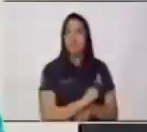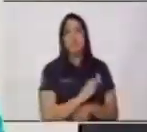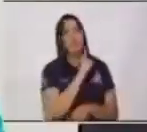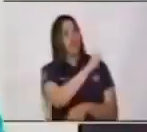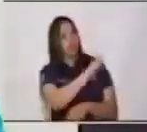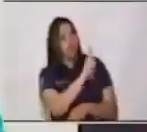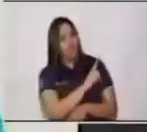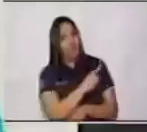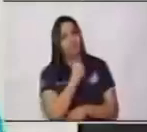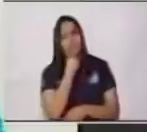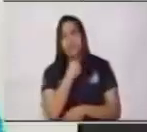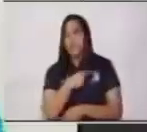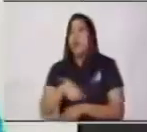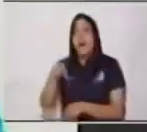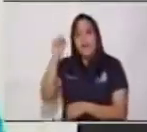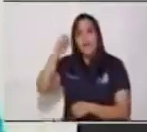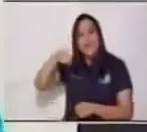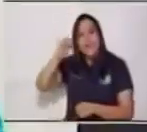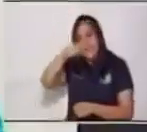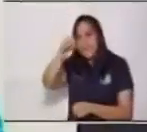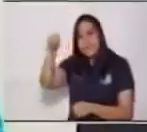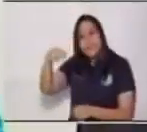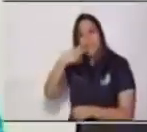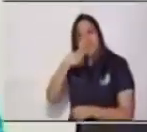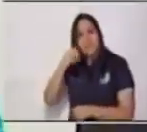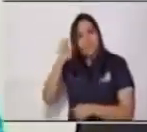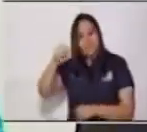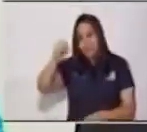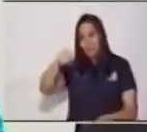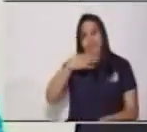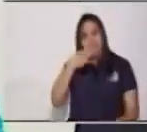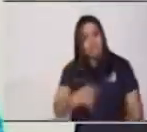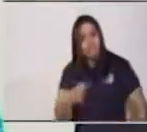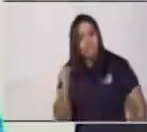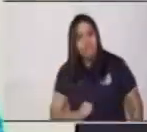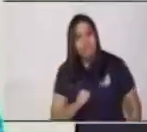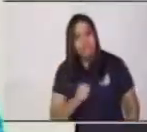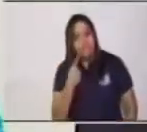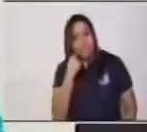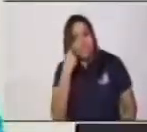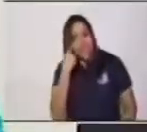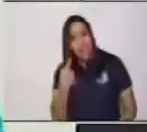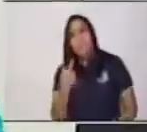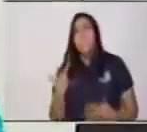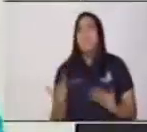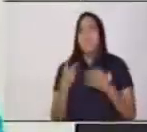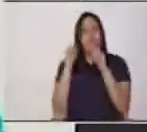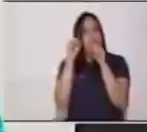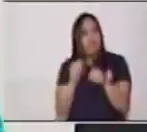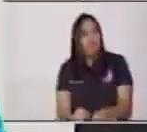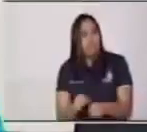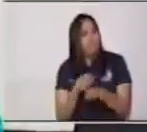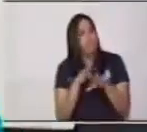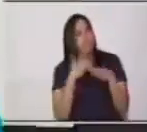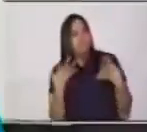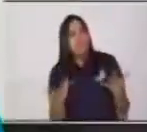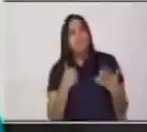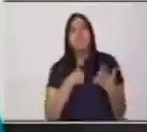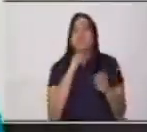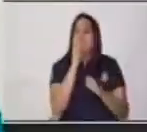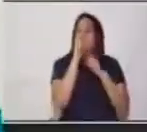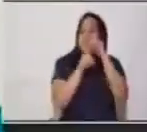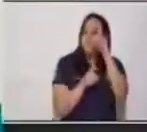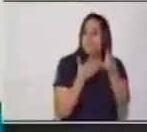Cadío, sí, es, estoy seguro. Esuelo, ¿Por qué no puede ser? Voy a